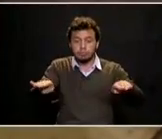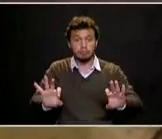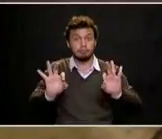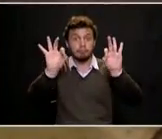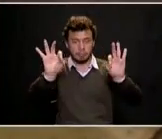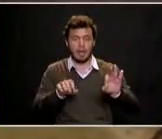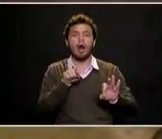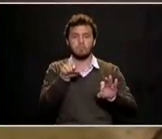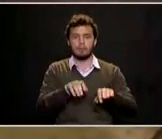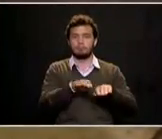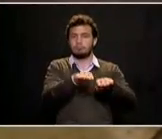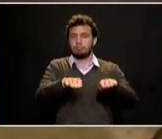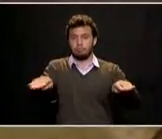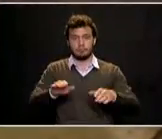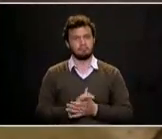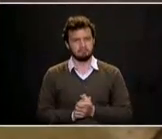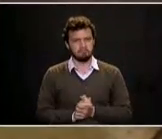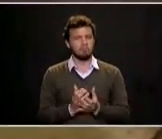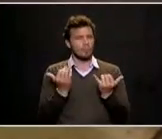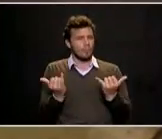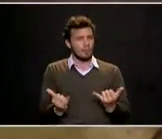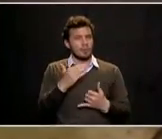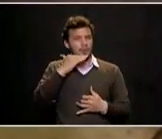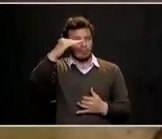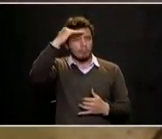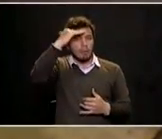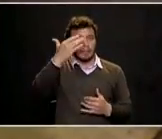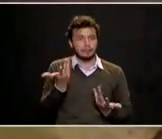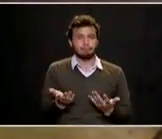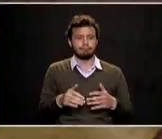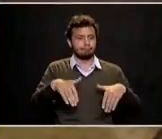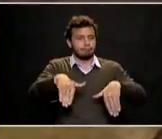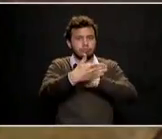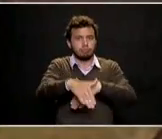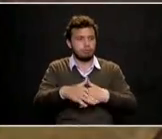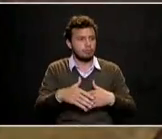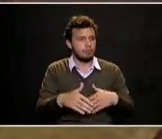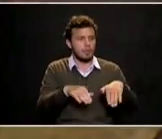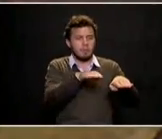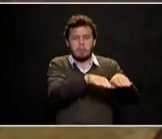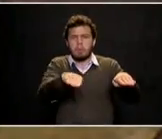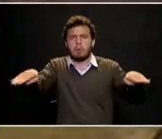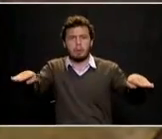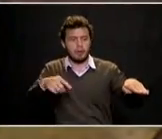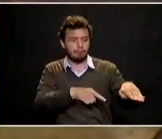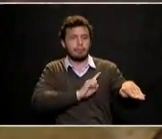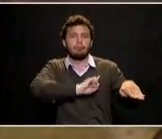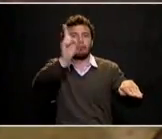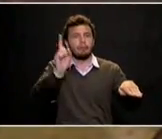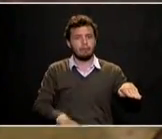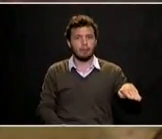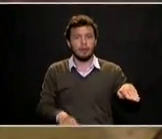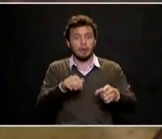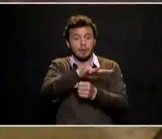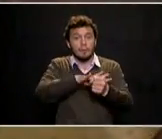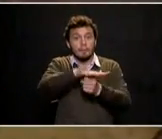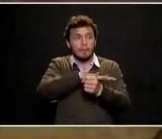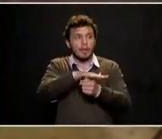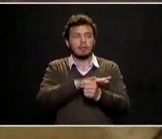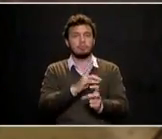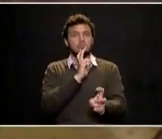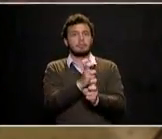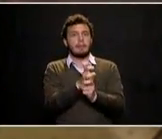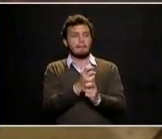siendo utilizadas para el parqueo, generando entre otras muchas dificultades en los propios barrios de la ciudad. Así que nosotros vamos a promover